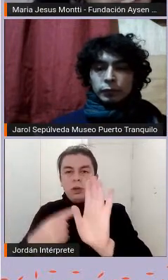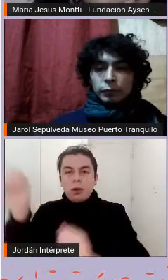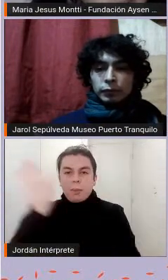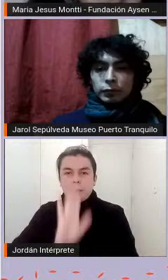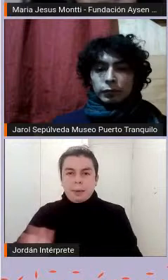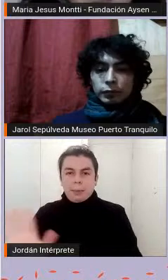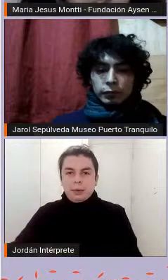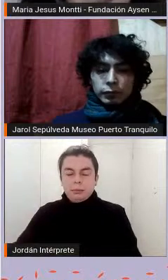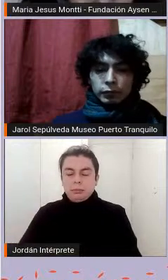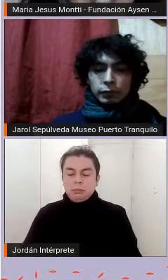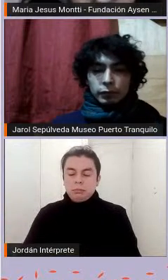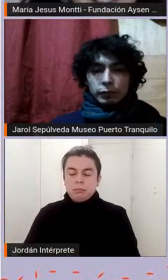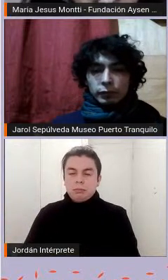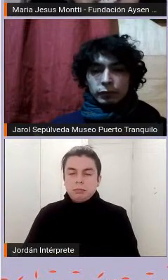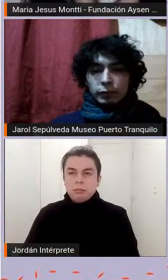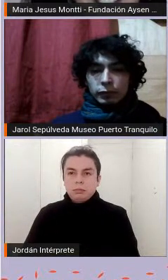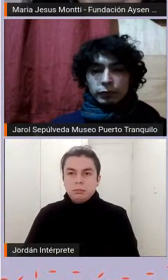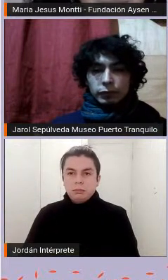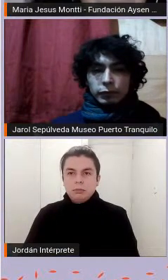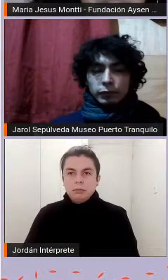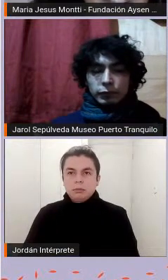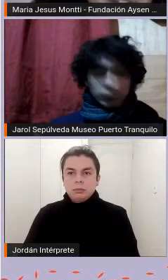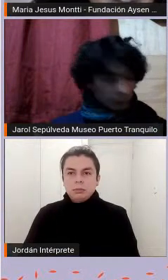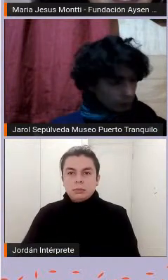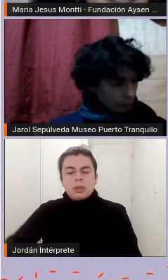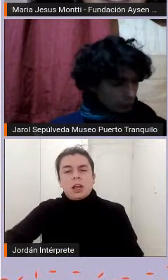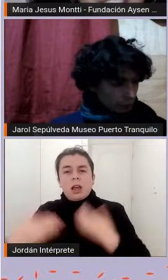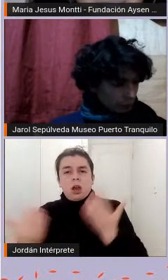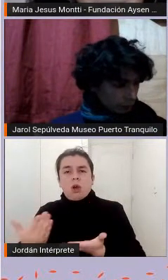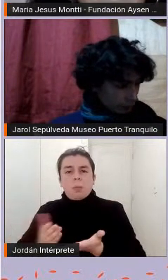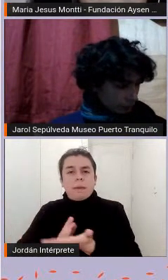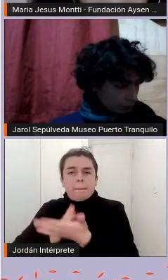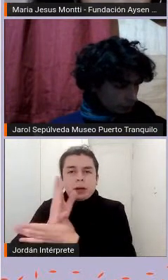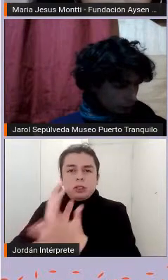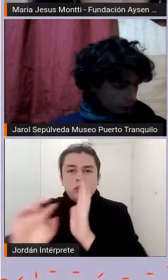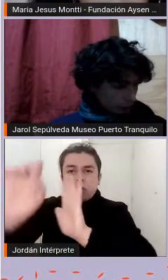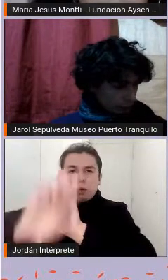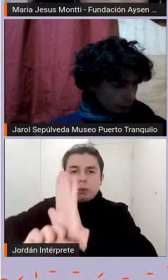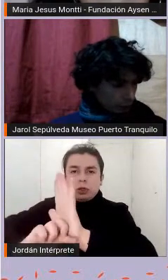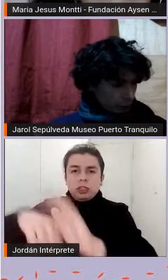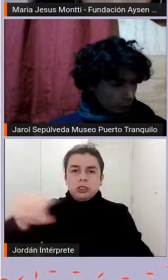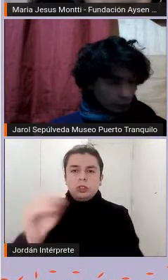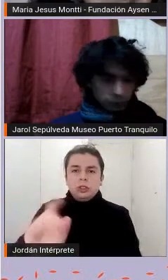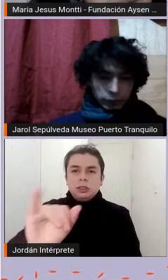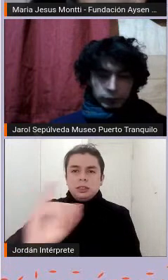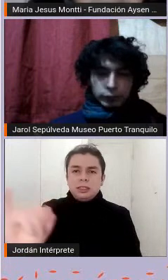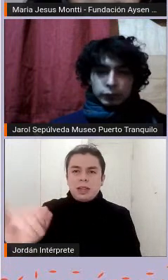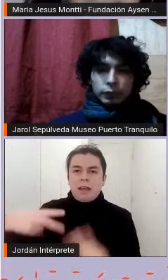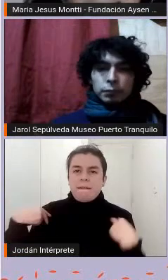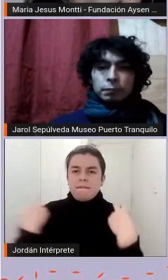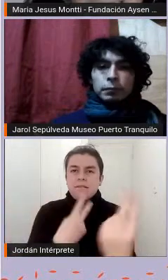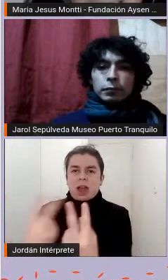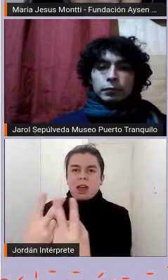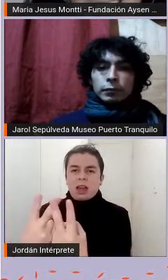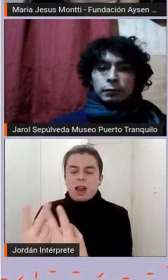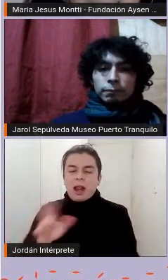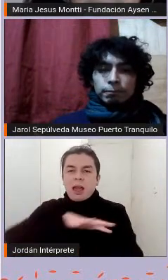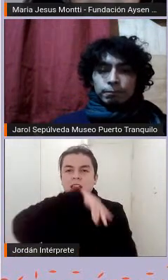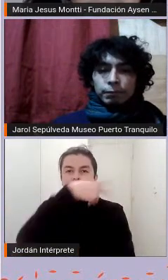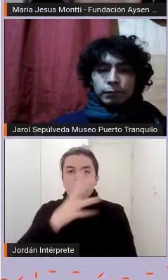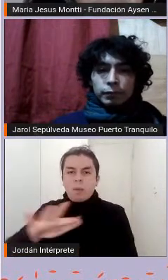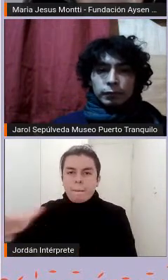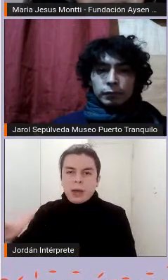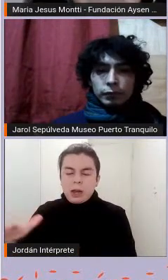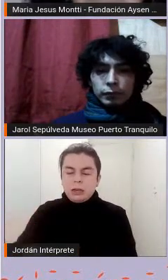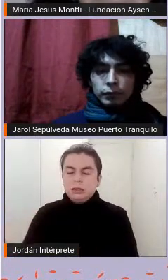cómo nace esta historia? ¿Cómo nace el actual proyecto 6 Viajera de los Mares? Este es un resumen